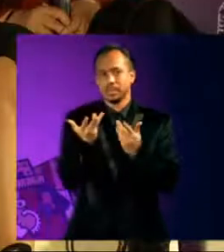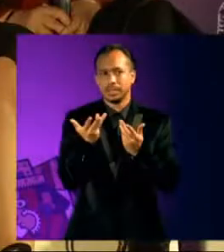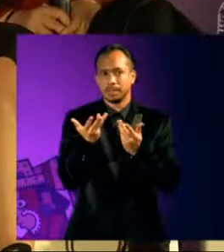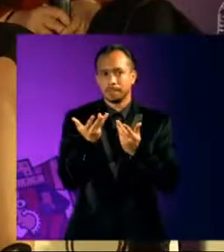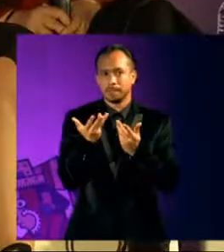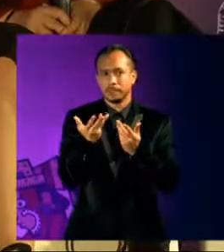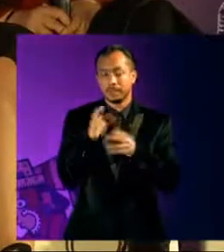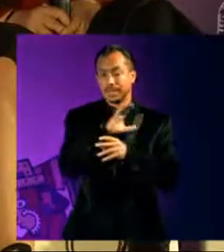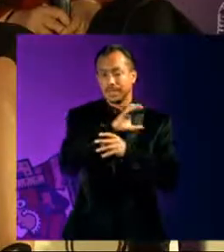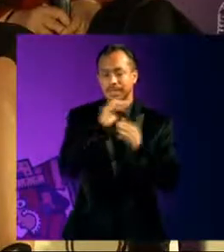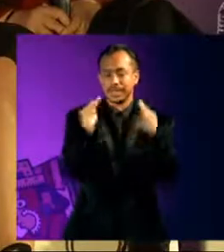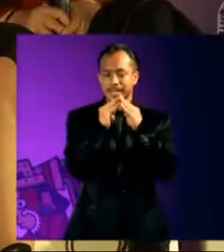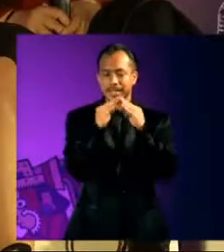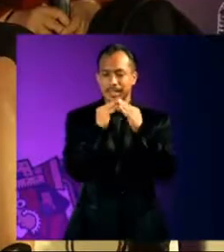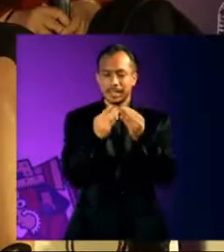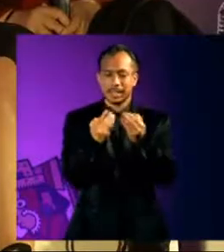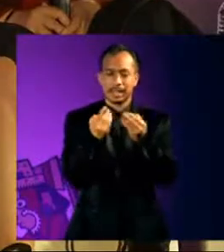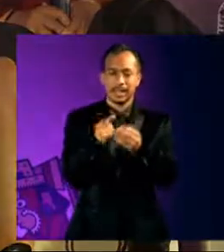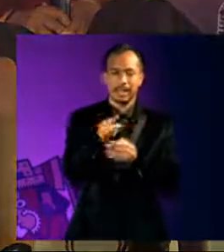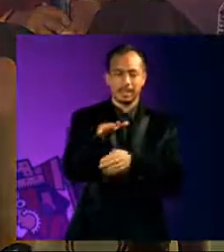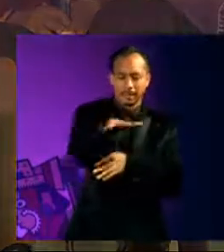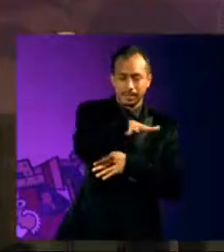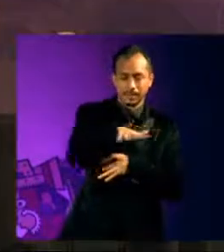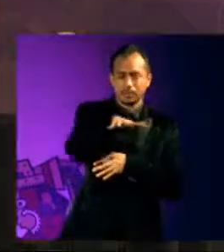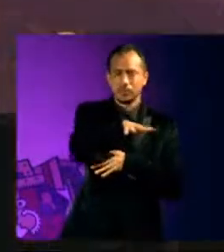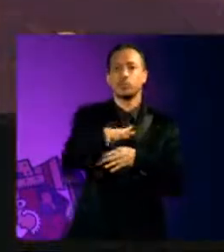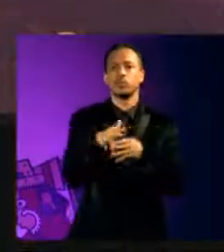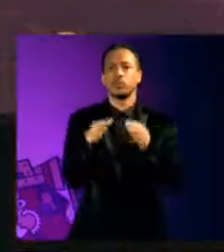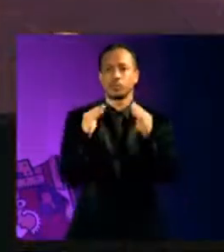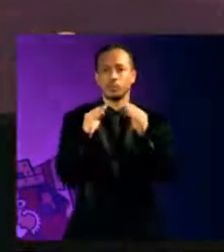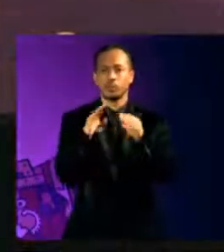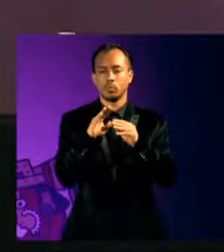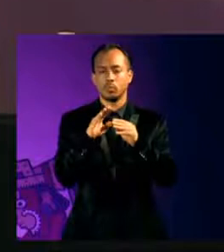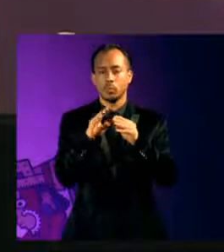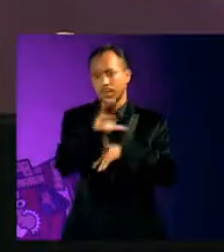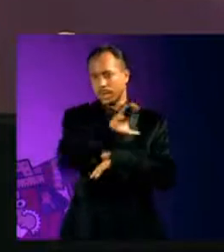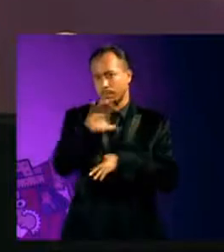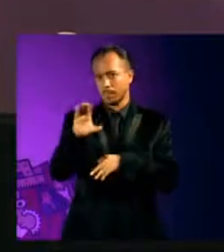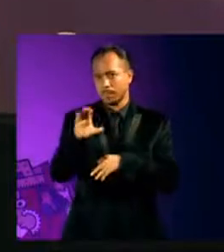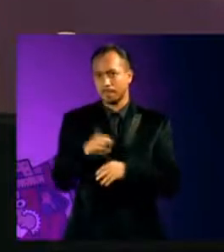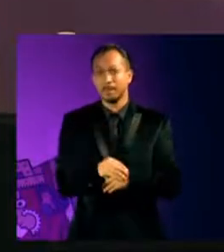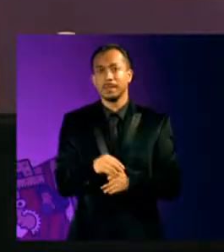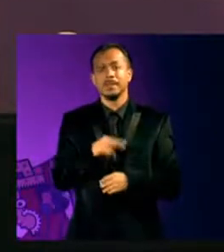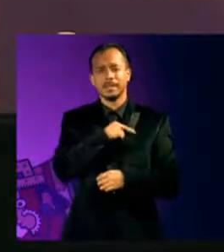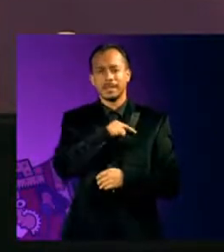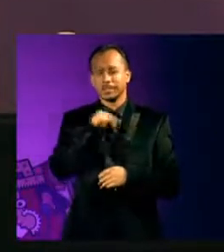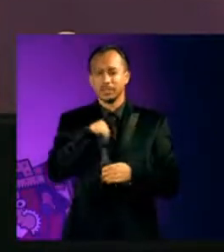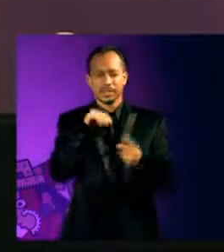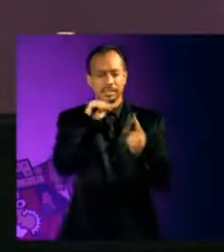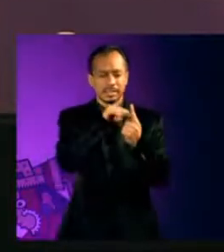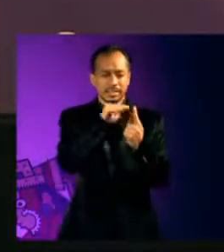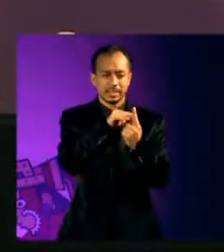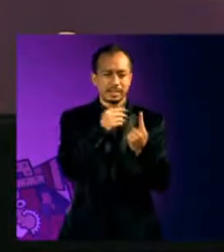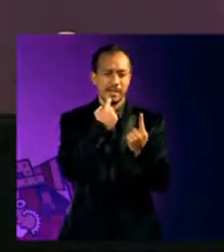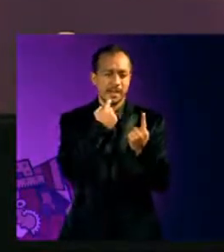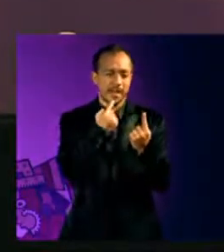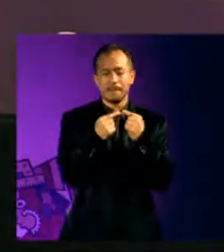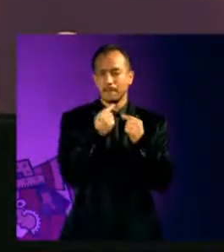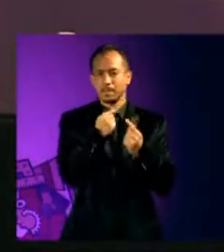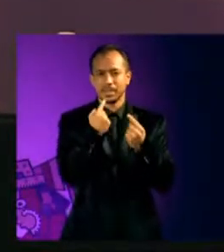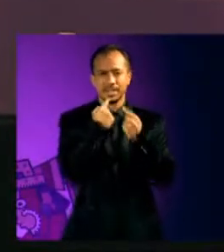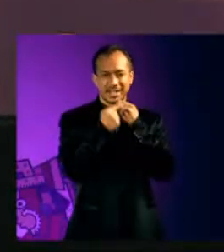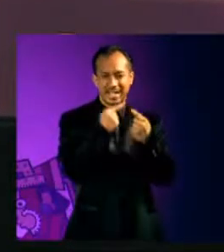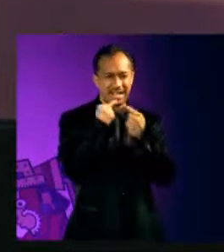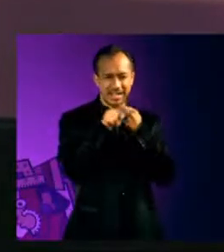rentado todos teníamos beca para poder estudiar etcétera y no es que echáramos en cada canal al padre